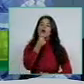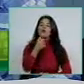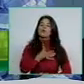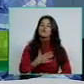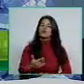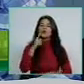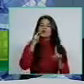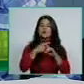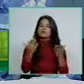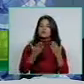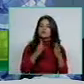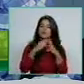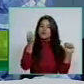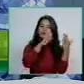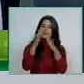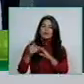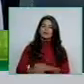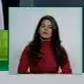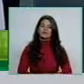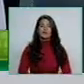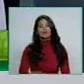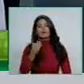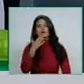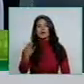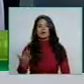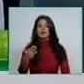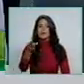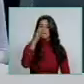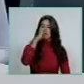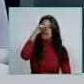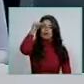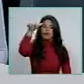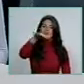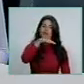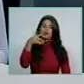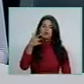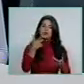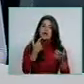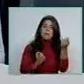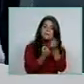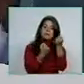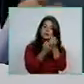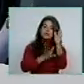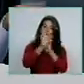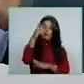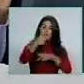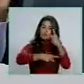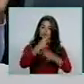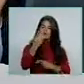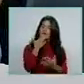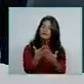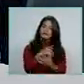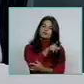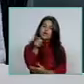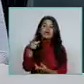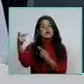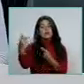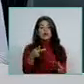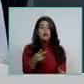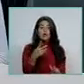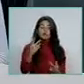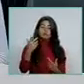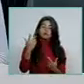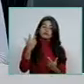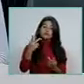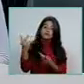para el servicio a las comunidades. Bueno, Ingrid, muchísimas gracias. Banco del Pueblo Soberano apoya el desarrollo productivo, por supuesto, bueno, la invitación queda abierta